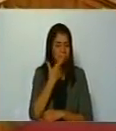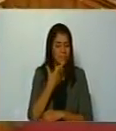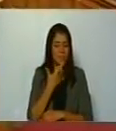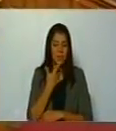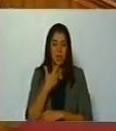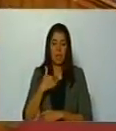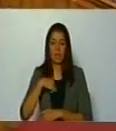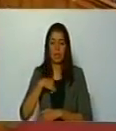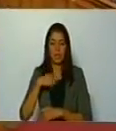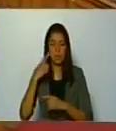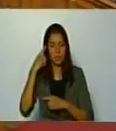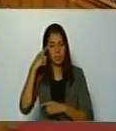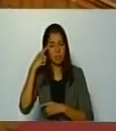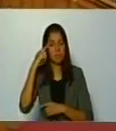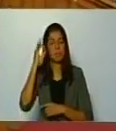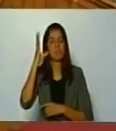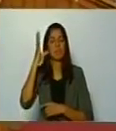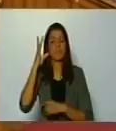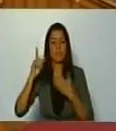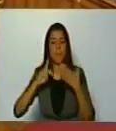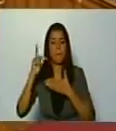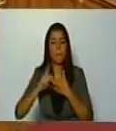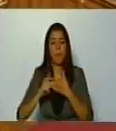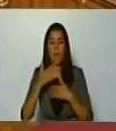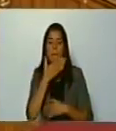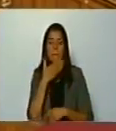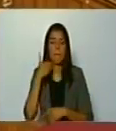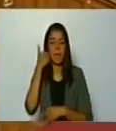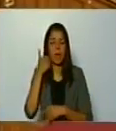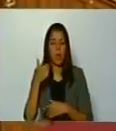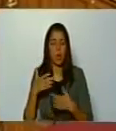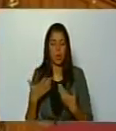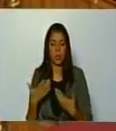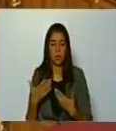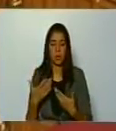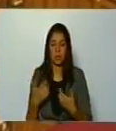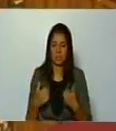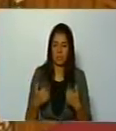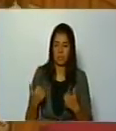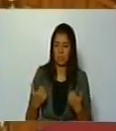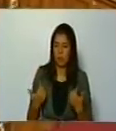mejor estrategia. ¿Cuál estrategia?, pregunto yo. ¿Cuál?